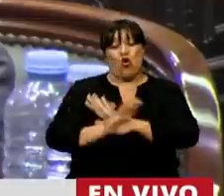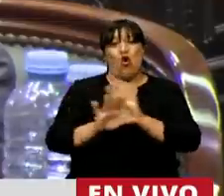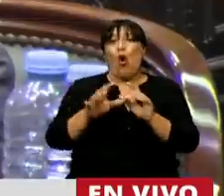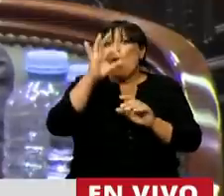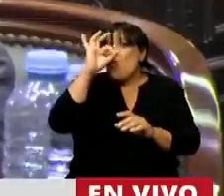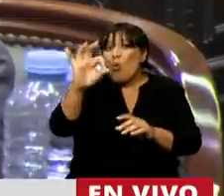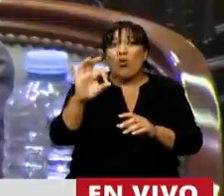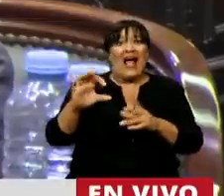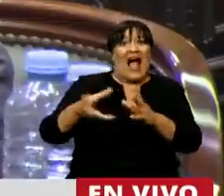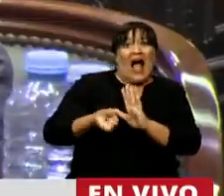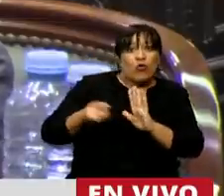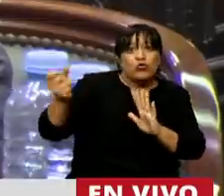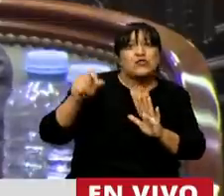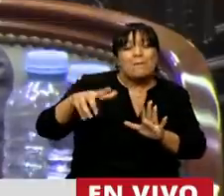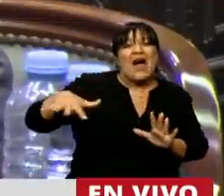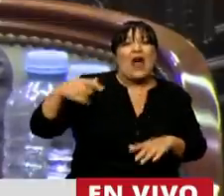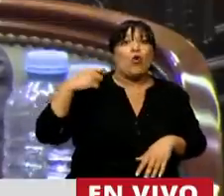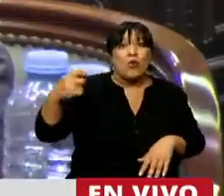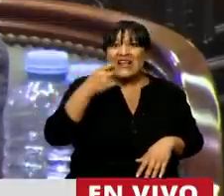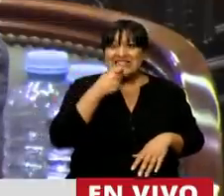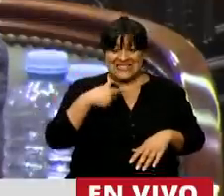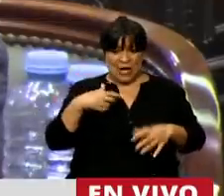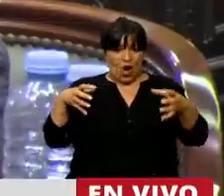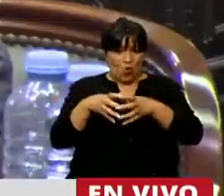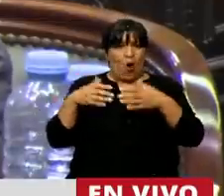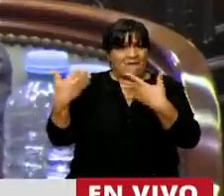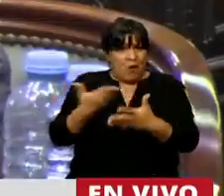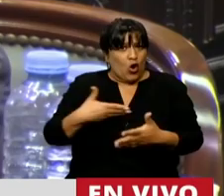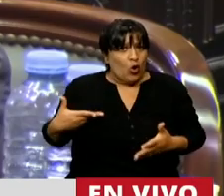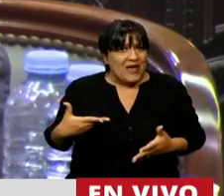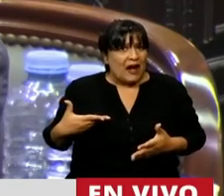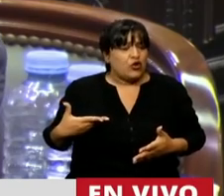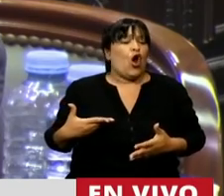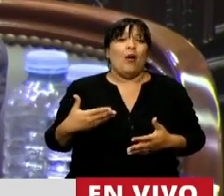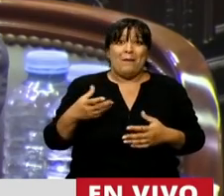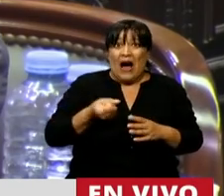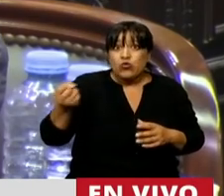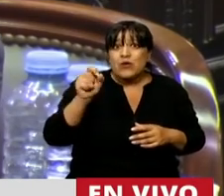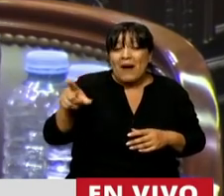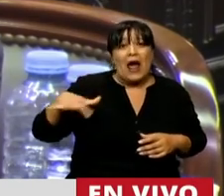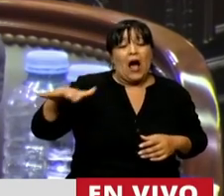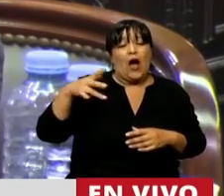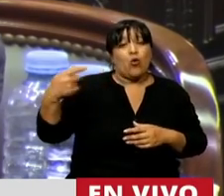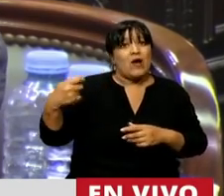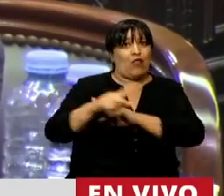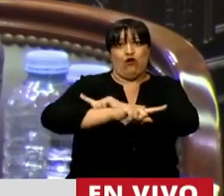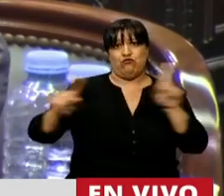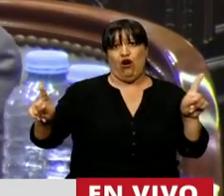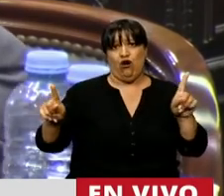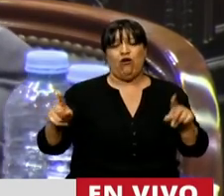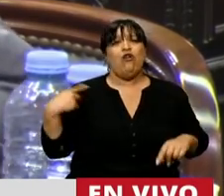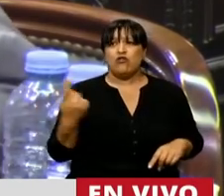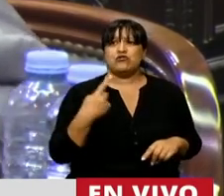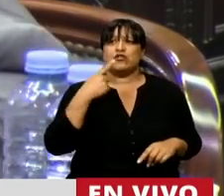jubilado, aun cuando el gobierno que fuera, fuera el mío. Porque es horrible, presidente. Nosotros nos estamos imputando y nos miramos de arriba del hombro y nos